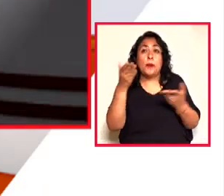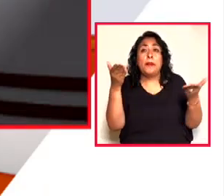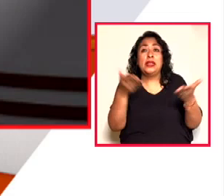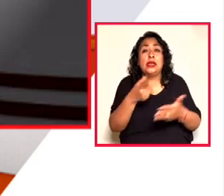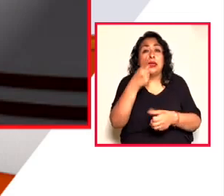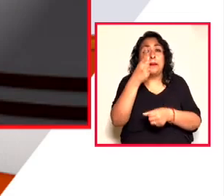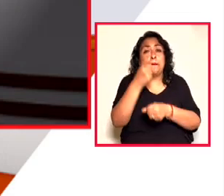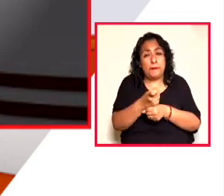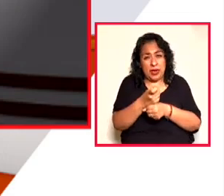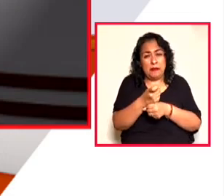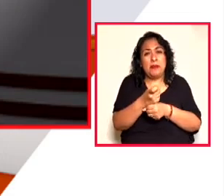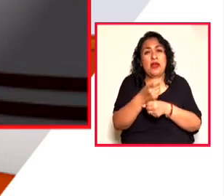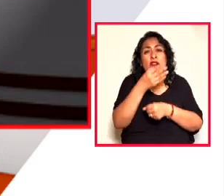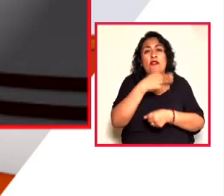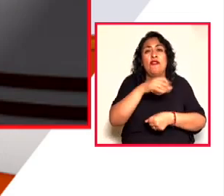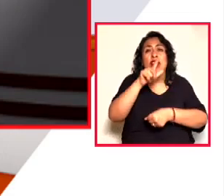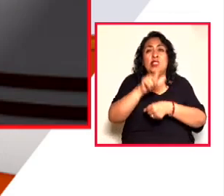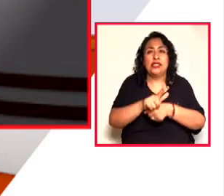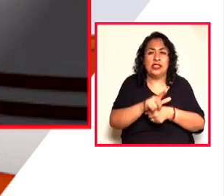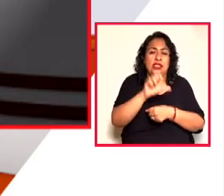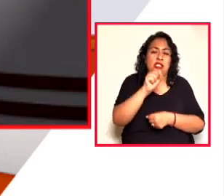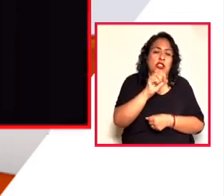volumen del festival Solid Air.